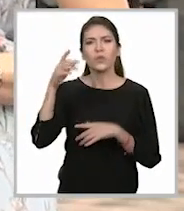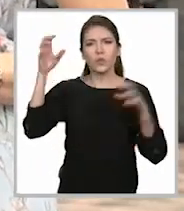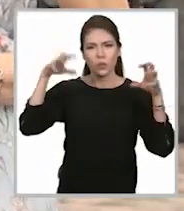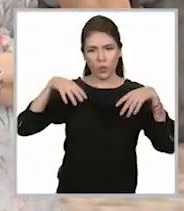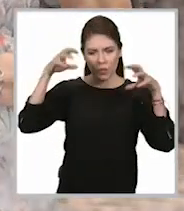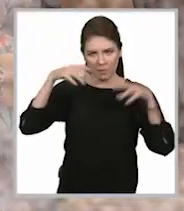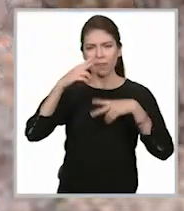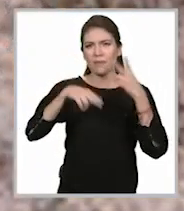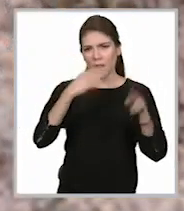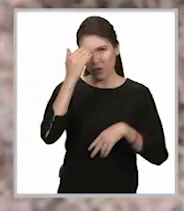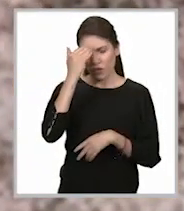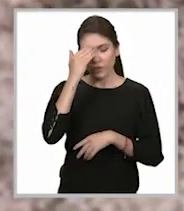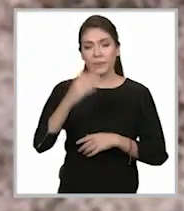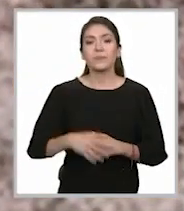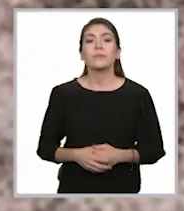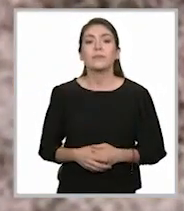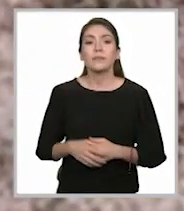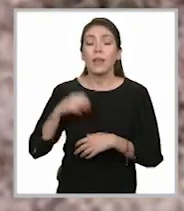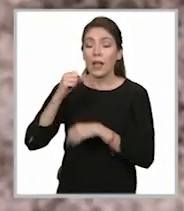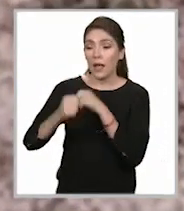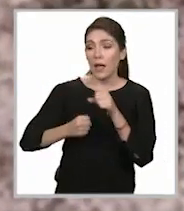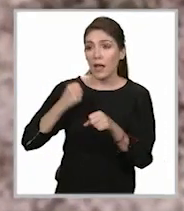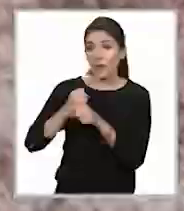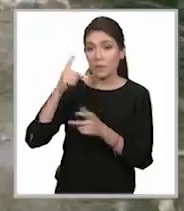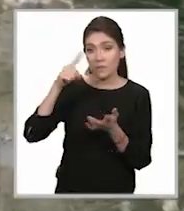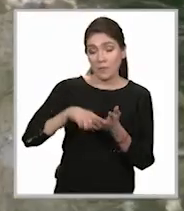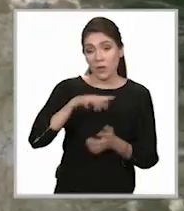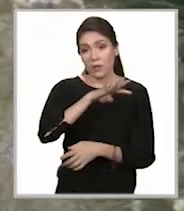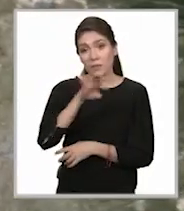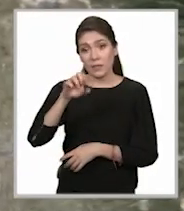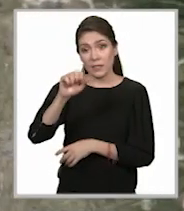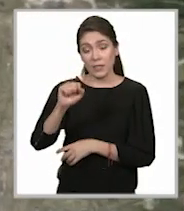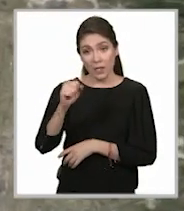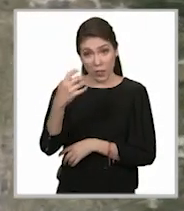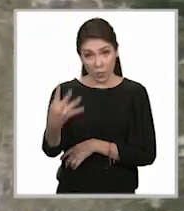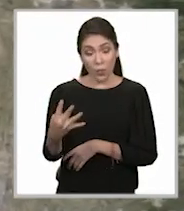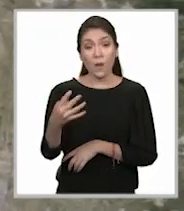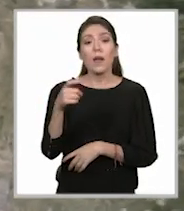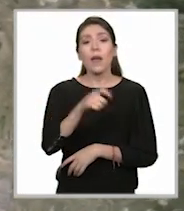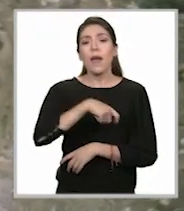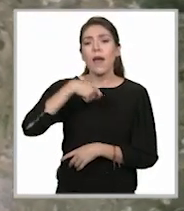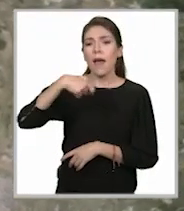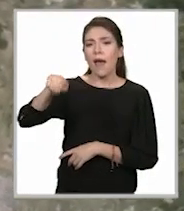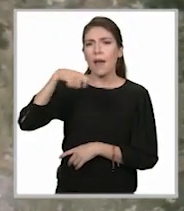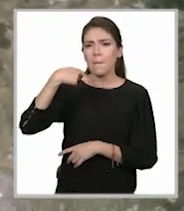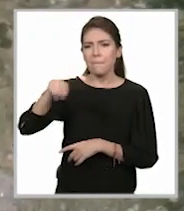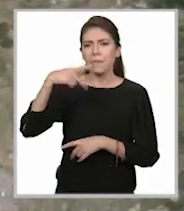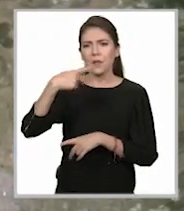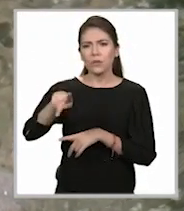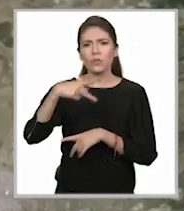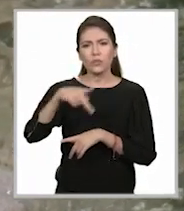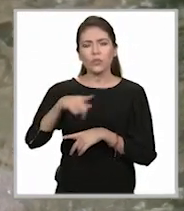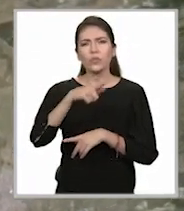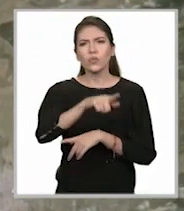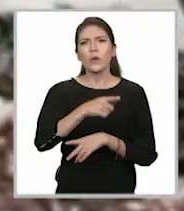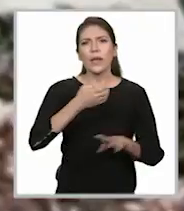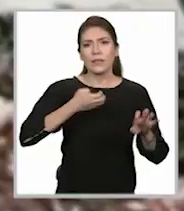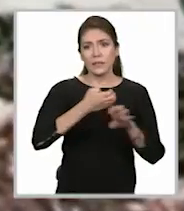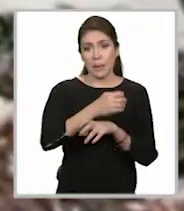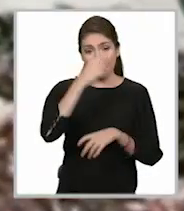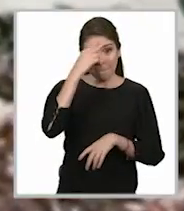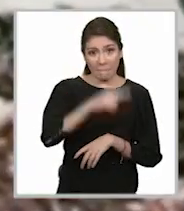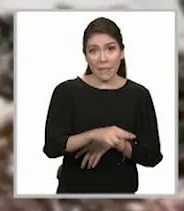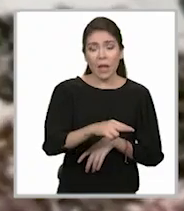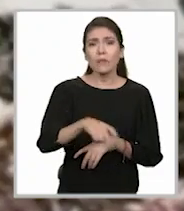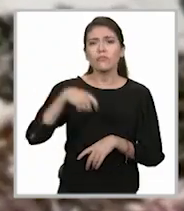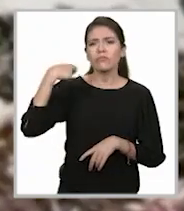conocerlo. Era 1964 y las campanas de la iglesia del pueblo de Coatlinchan, en el Estado de México,